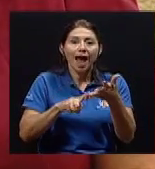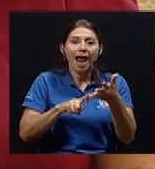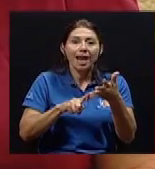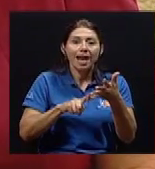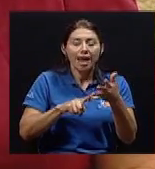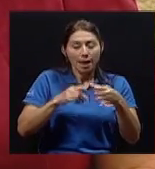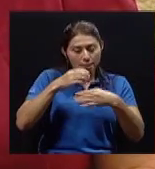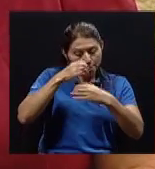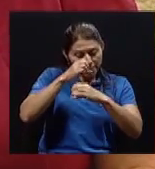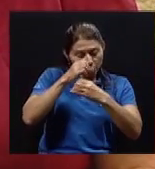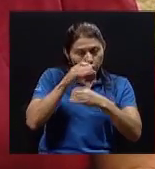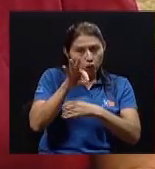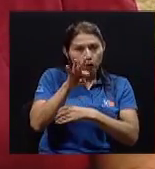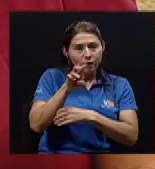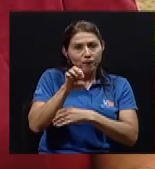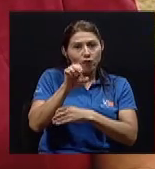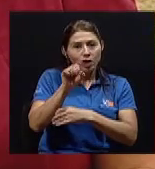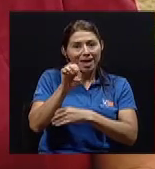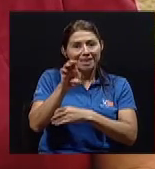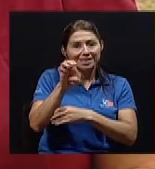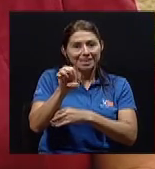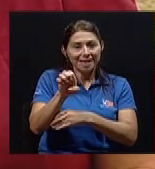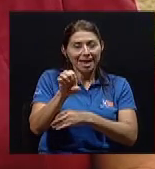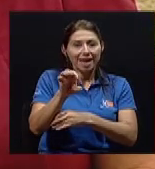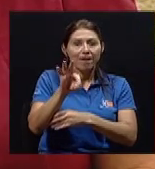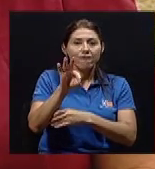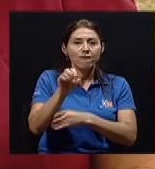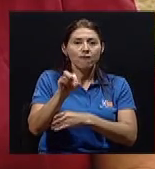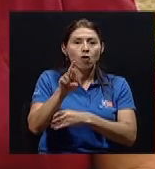forense, la microbiología